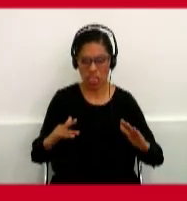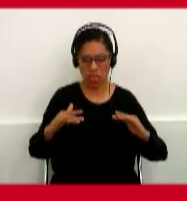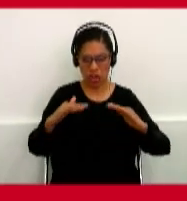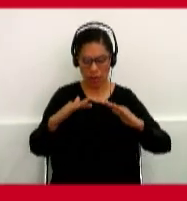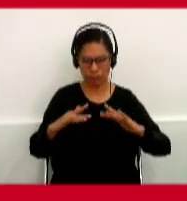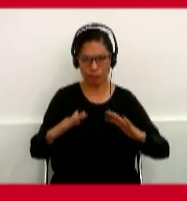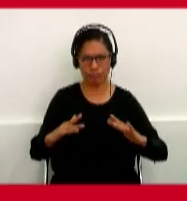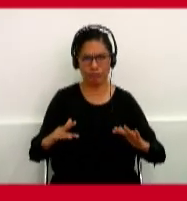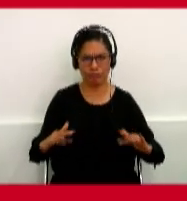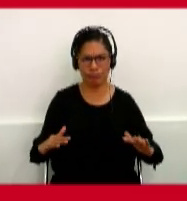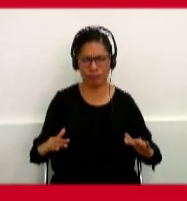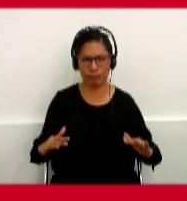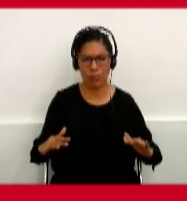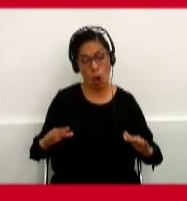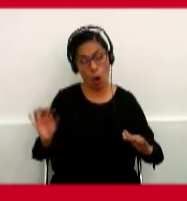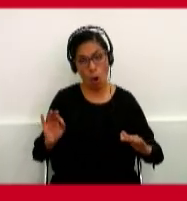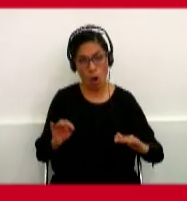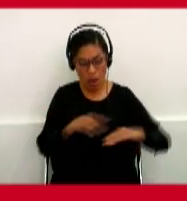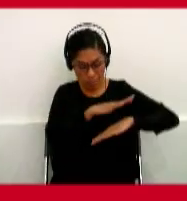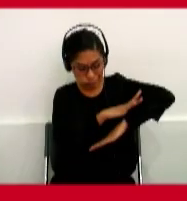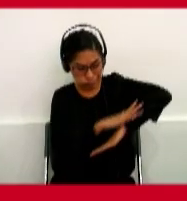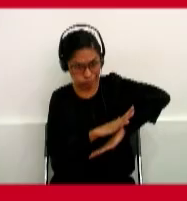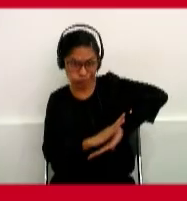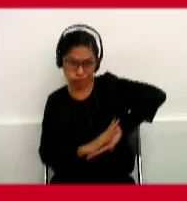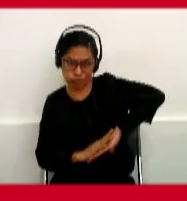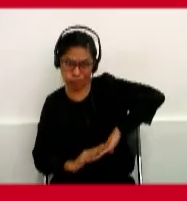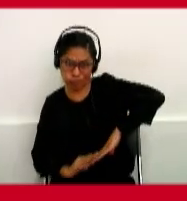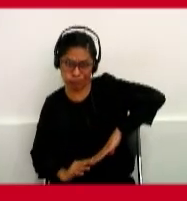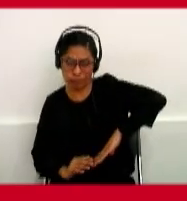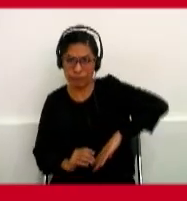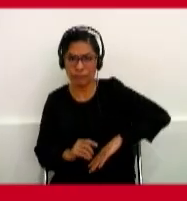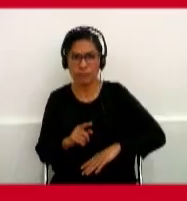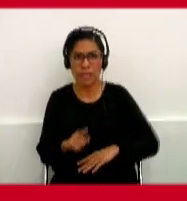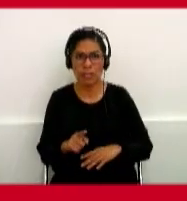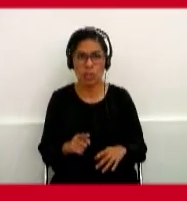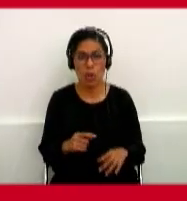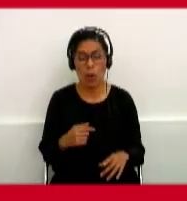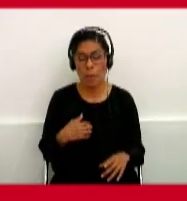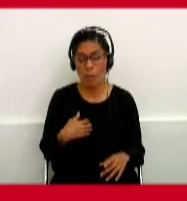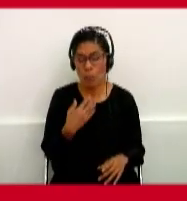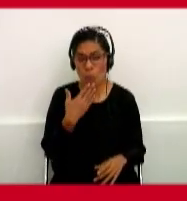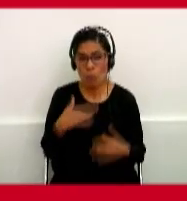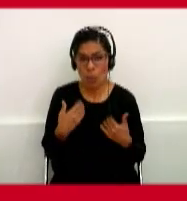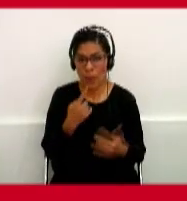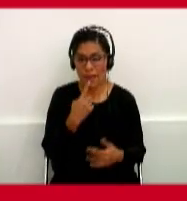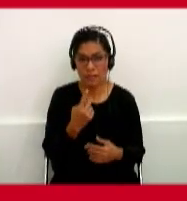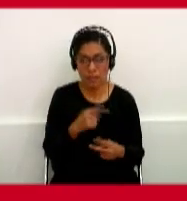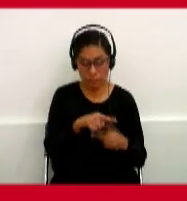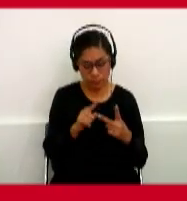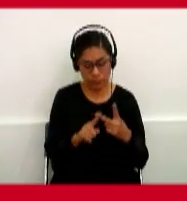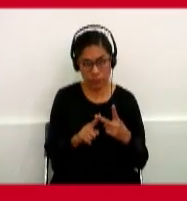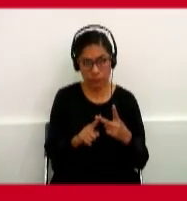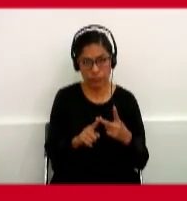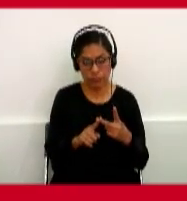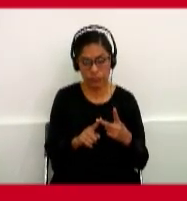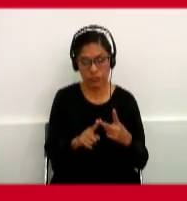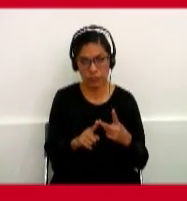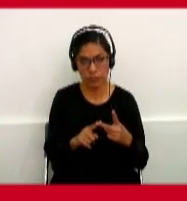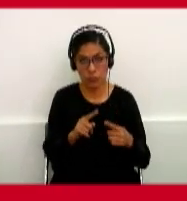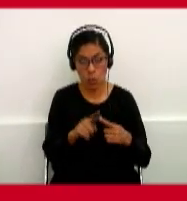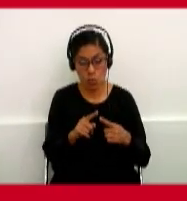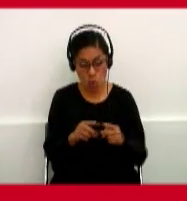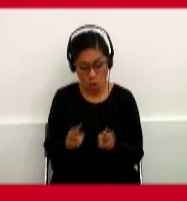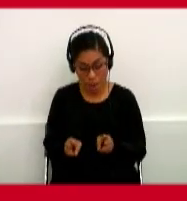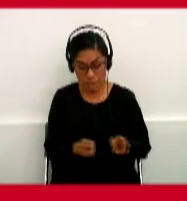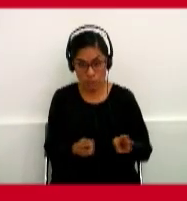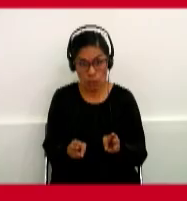para eso tenemos varias alternativas. Por ejemplo, puedo mencionar unas dos que también se hace modelos a